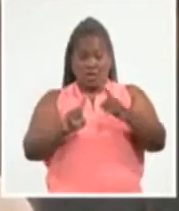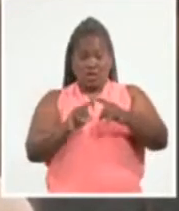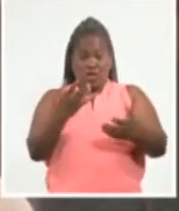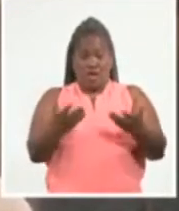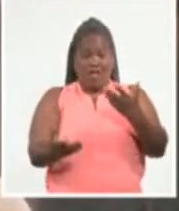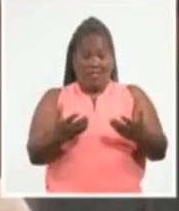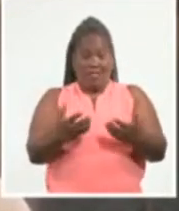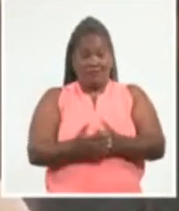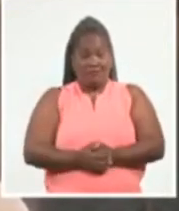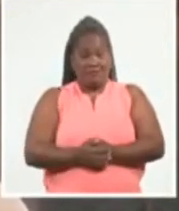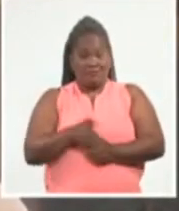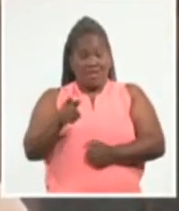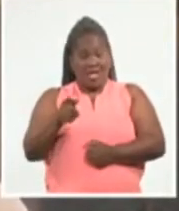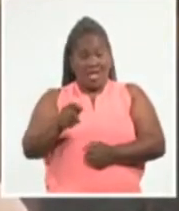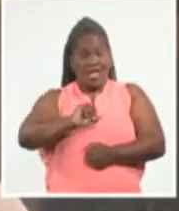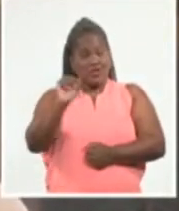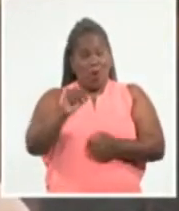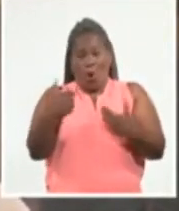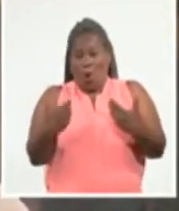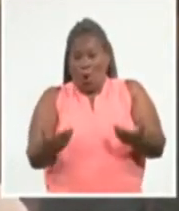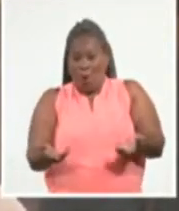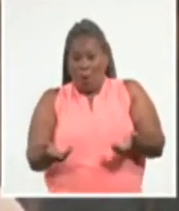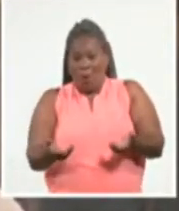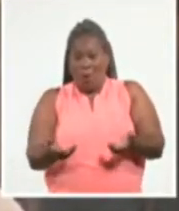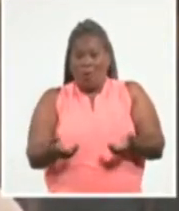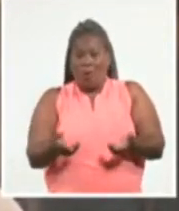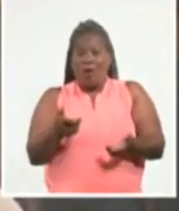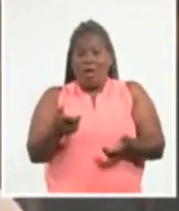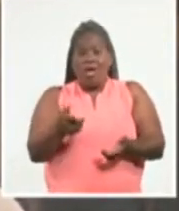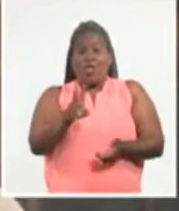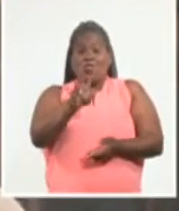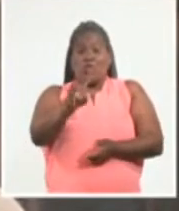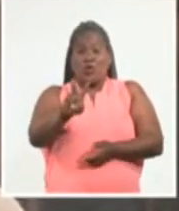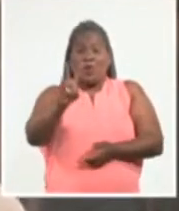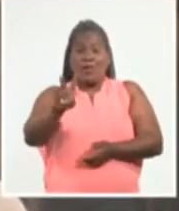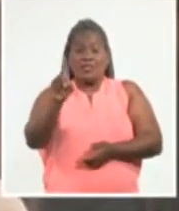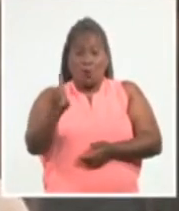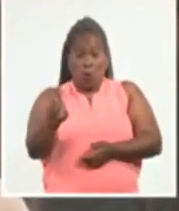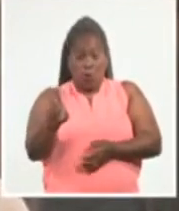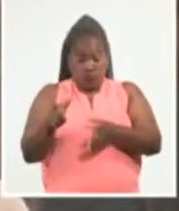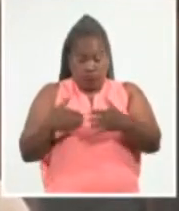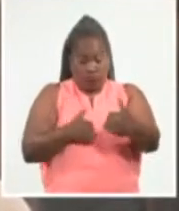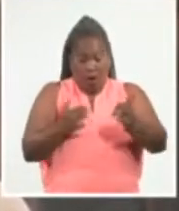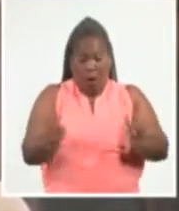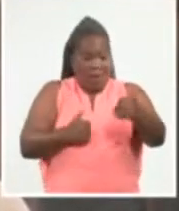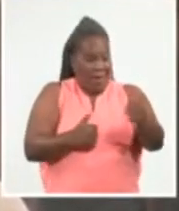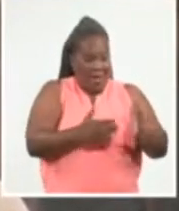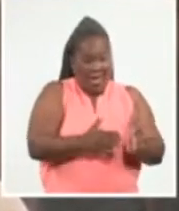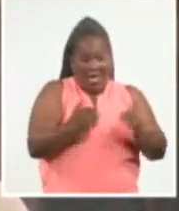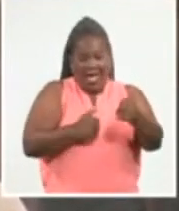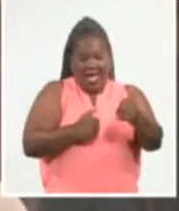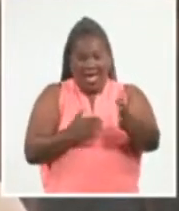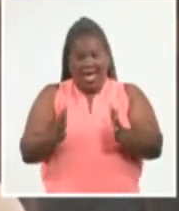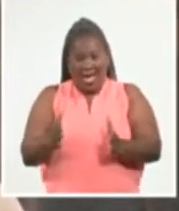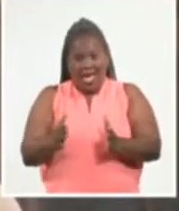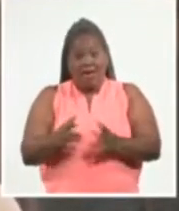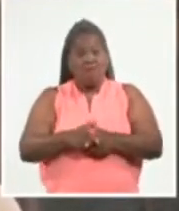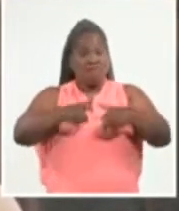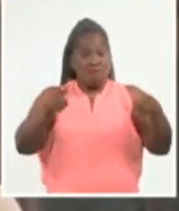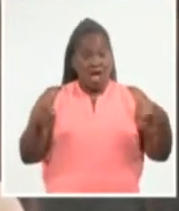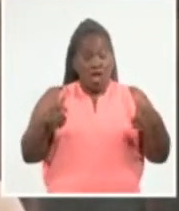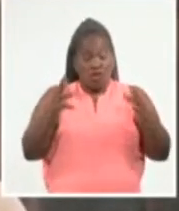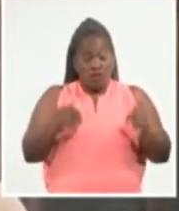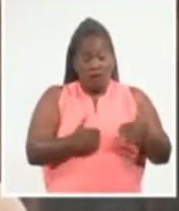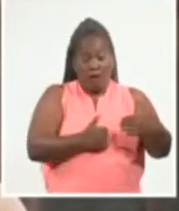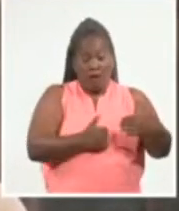logra alcanzar con un parque apícola de más de 221.000 colmenas, que es la mejor cifra de parque colmena que hemos logrado en los